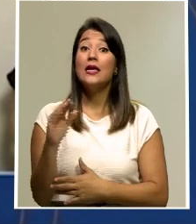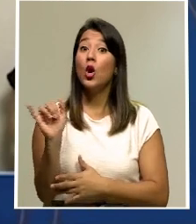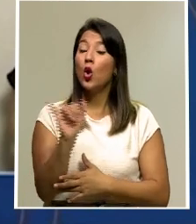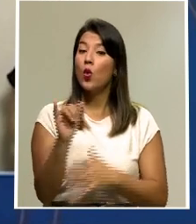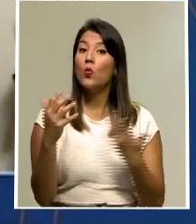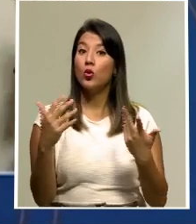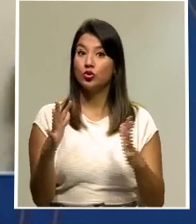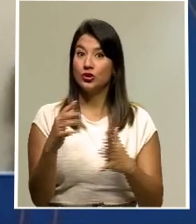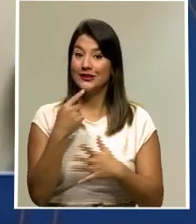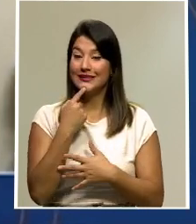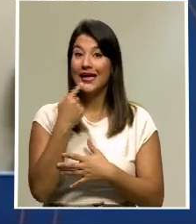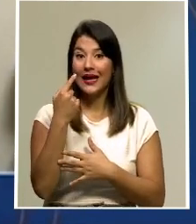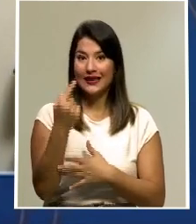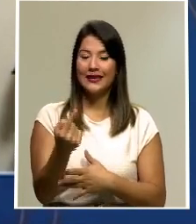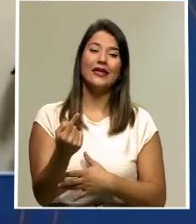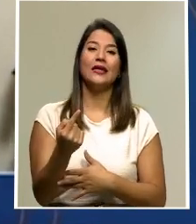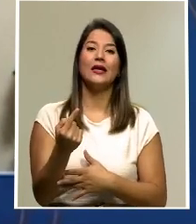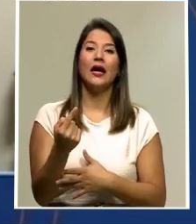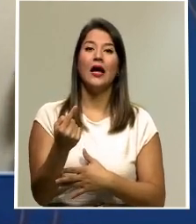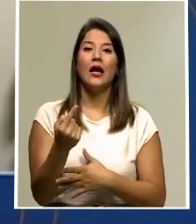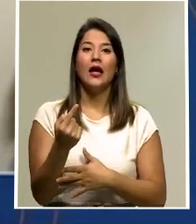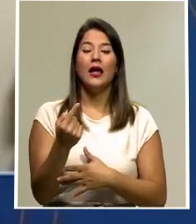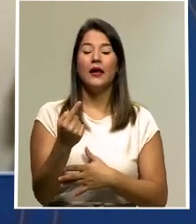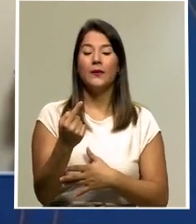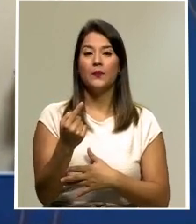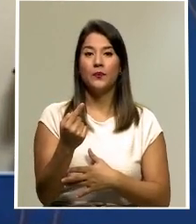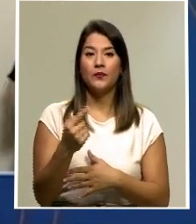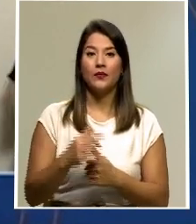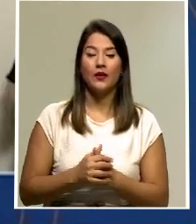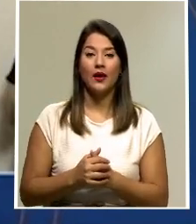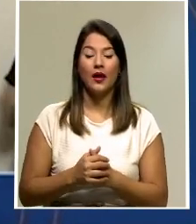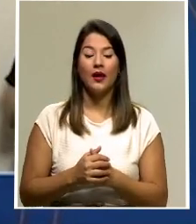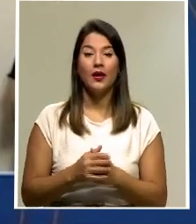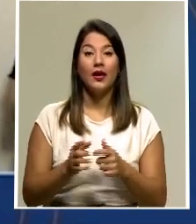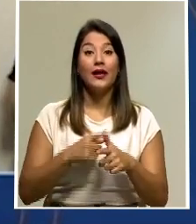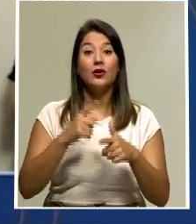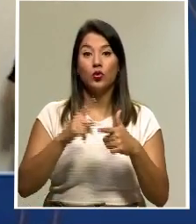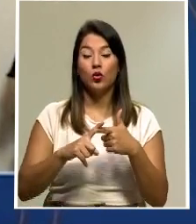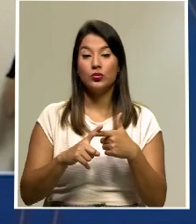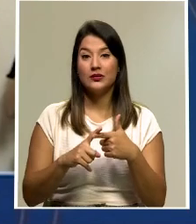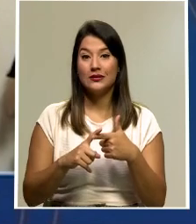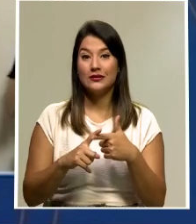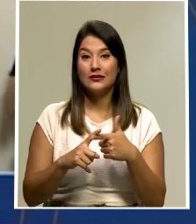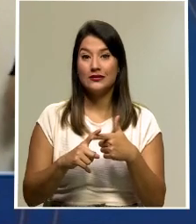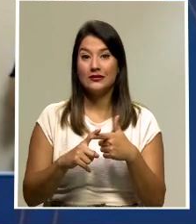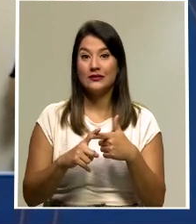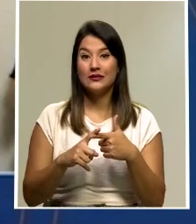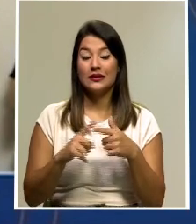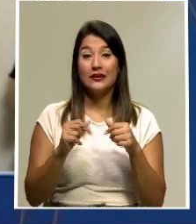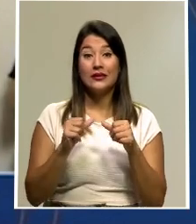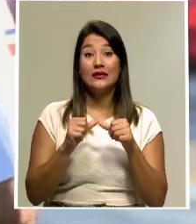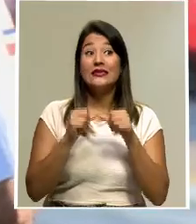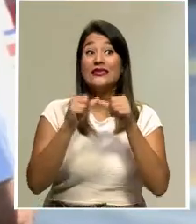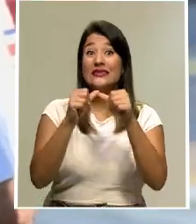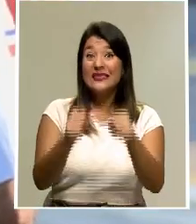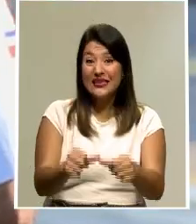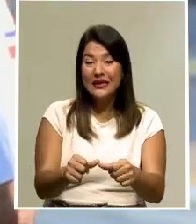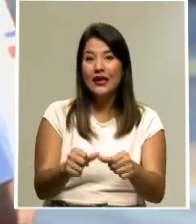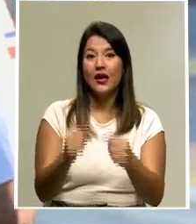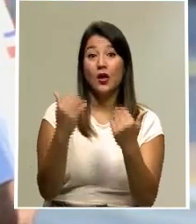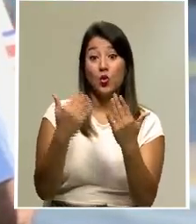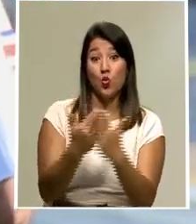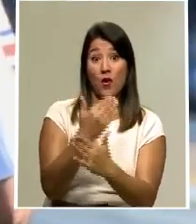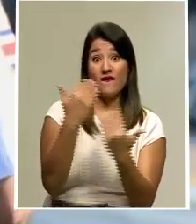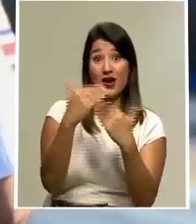días en que circularán las placas par e impar que se está proyectando, estaría operando hasta el día 30 de